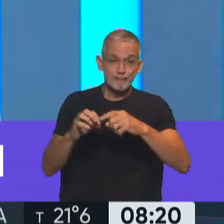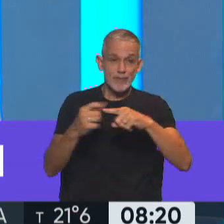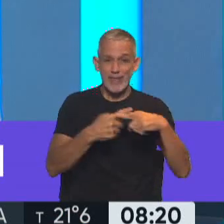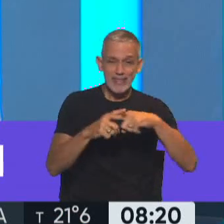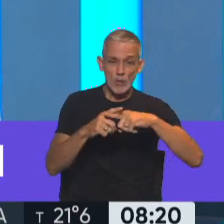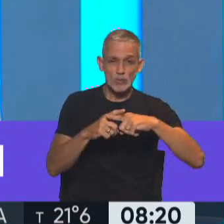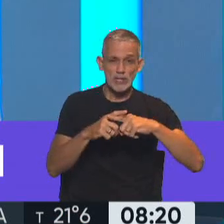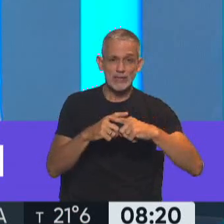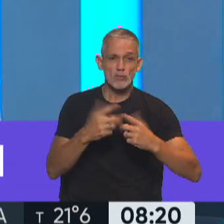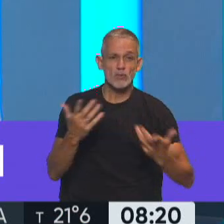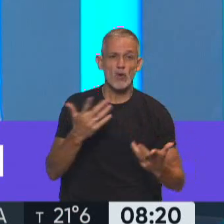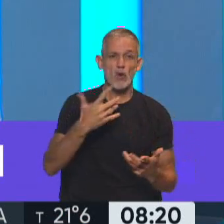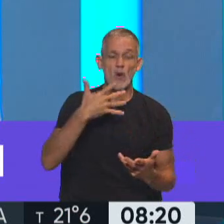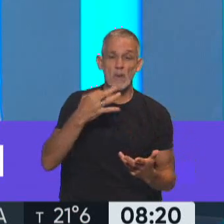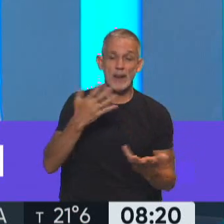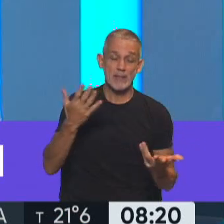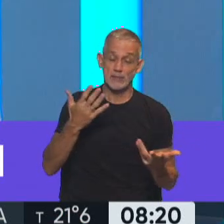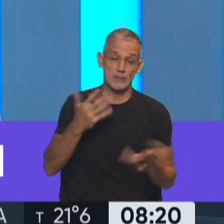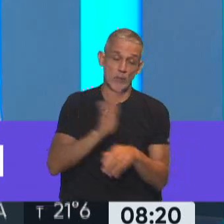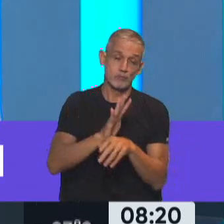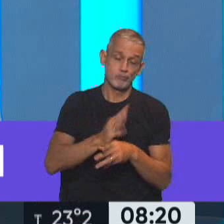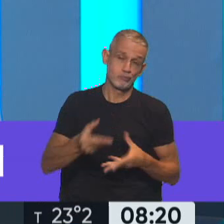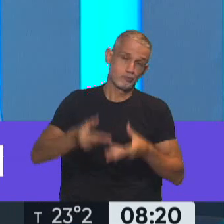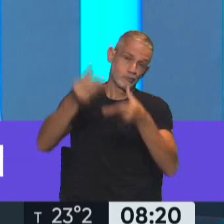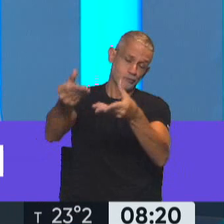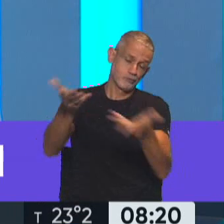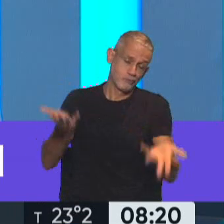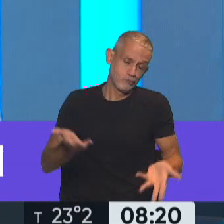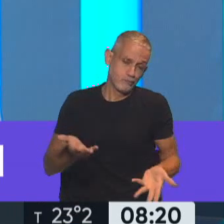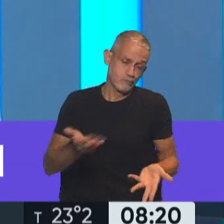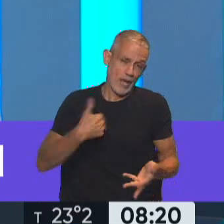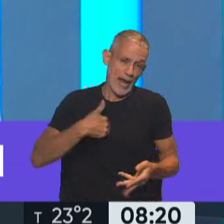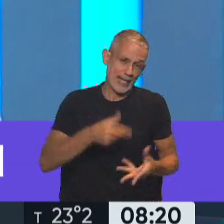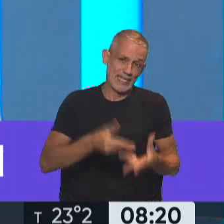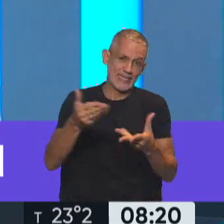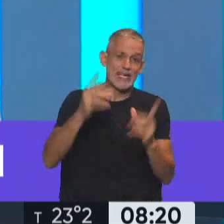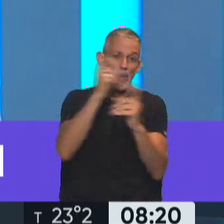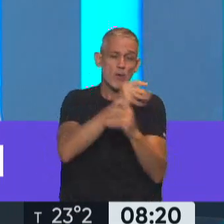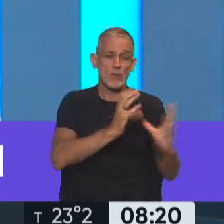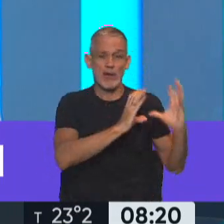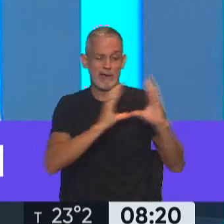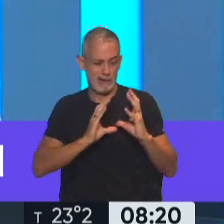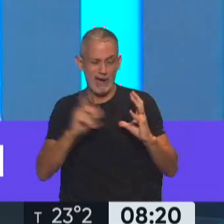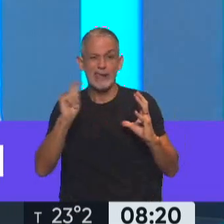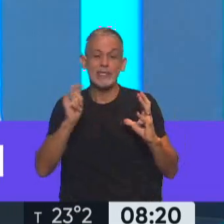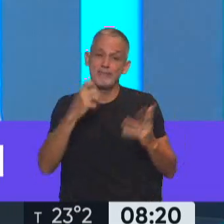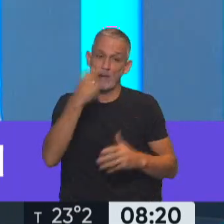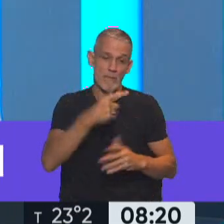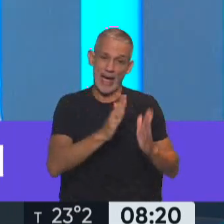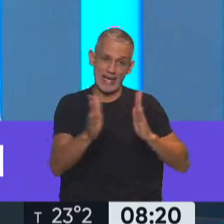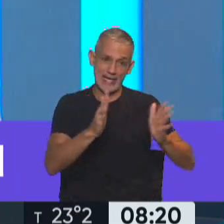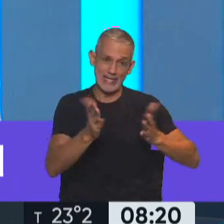una verdadera hipoteca y un problema enorme que nos dejó el gobierno de Mauricio